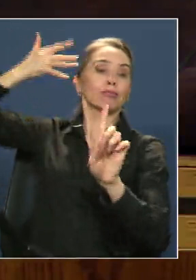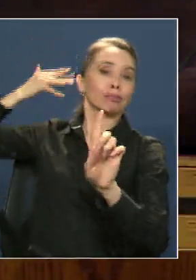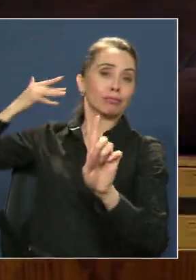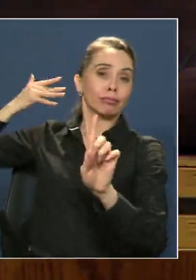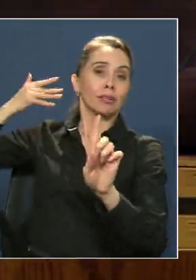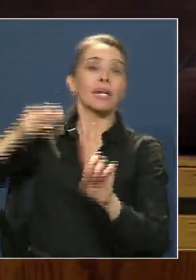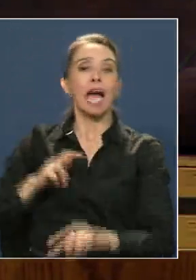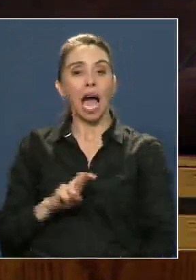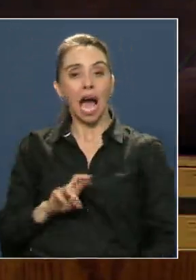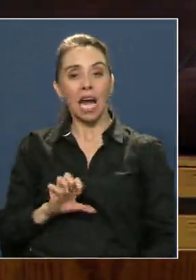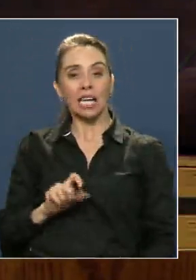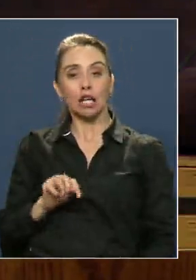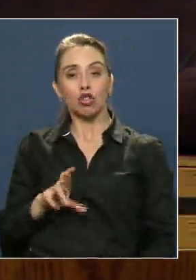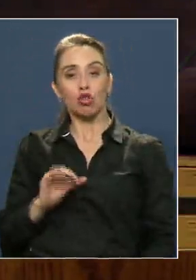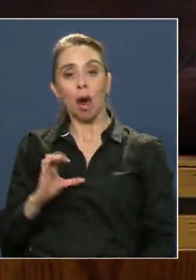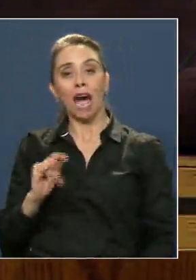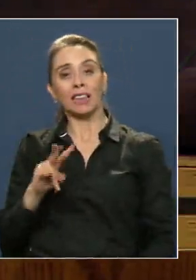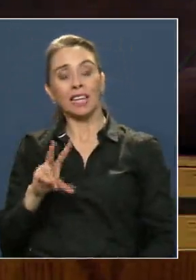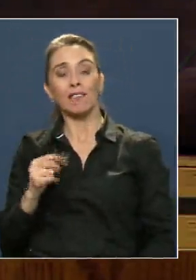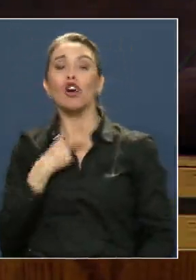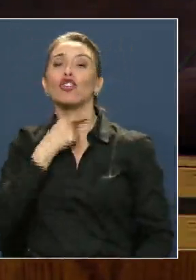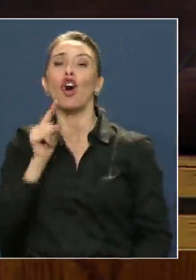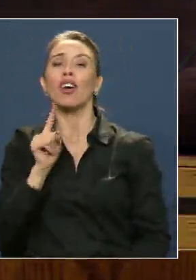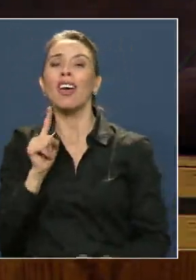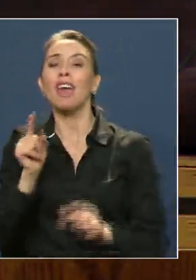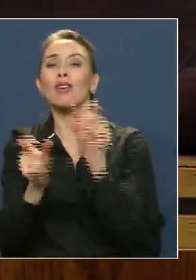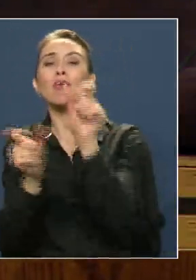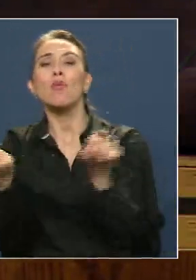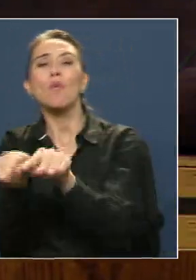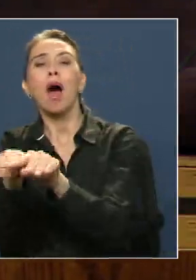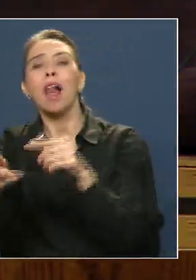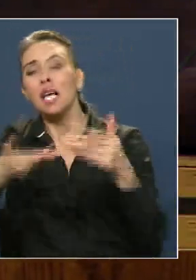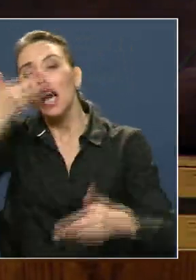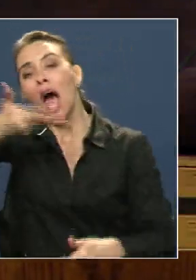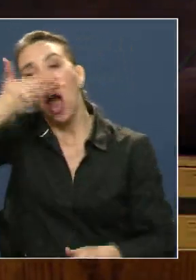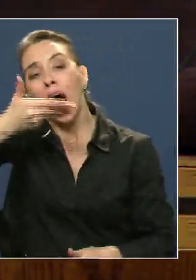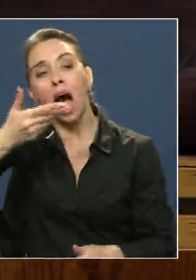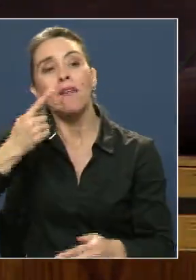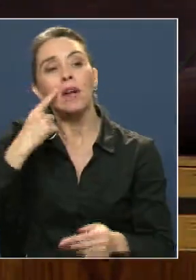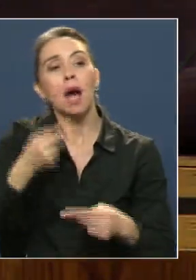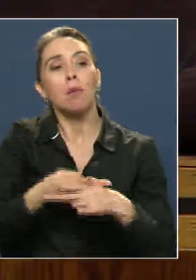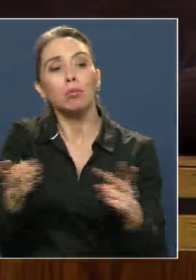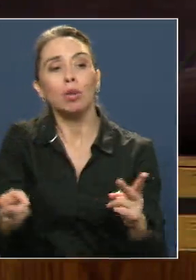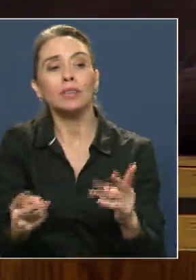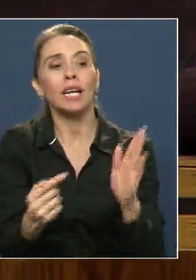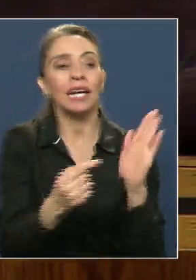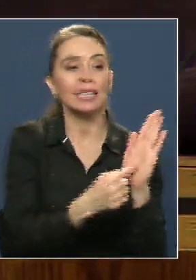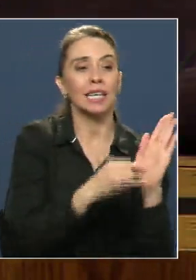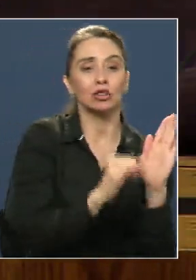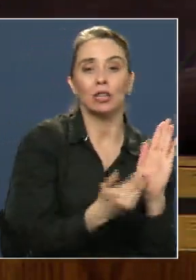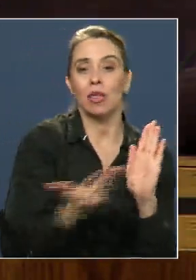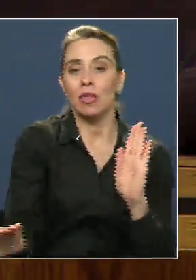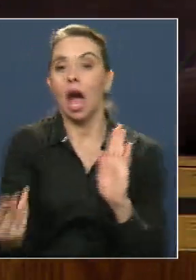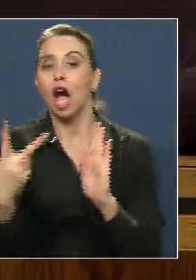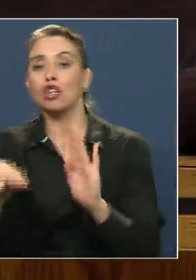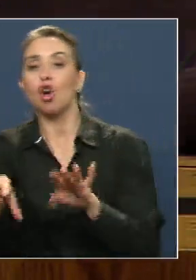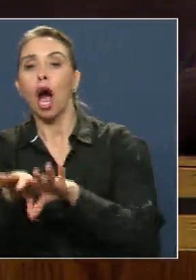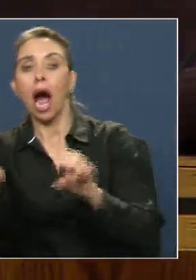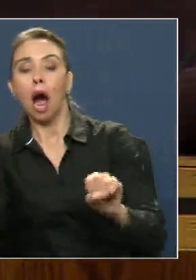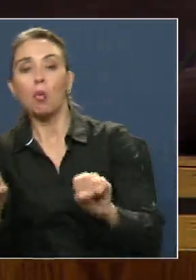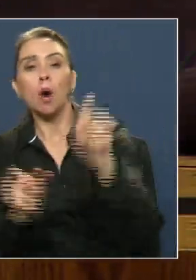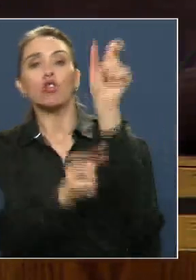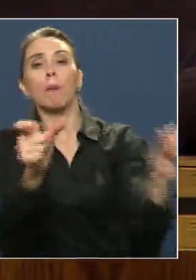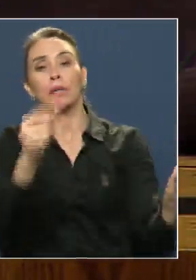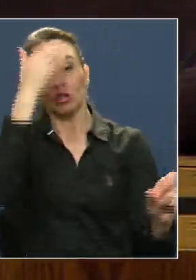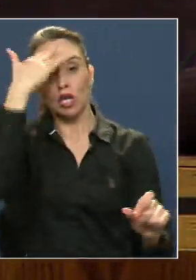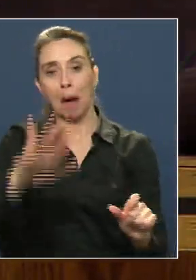la retórica que a veces se utiliza para tratar de demostrar que hay que darle esto y que los que no están de acuerdo con esto son malos,